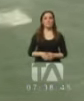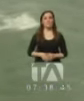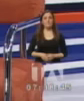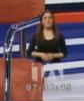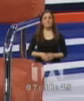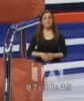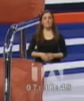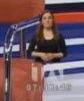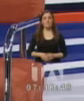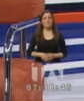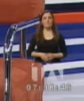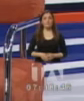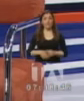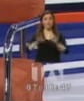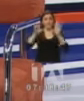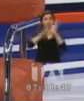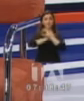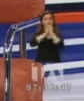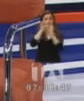horas.